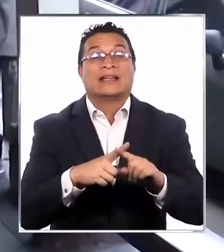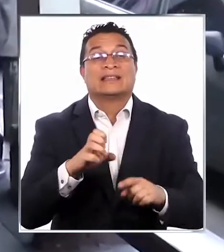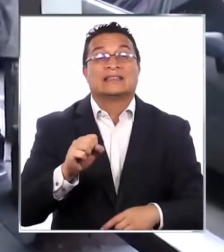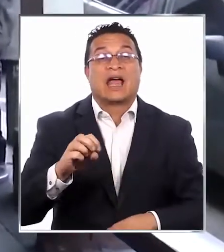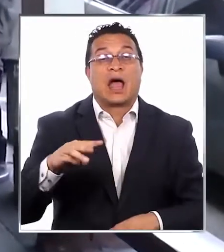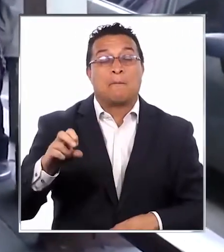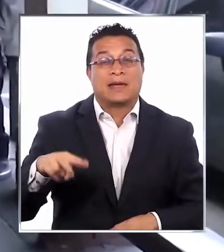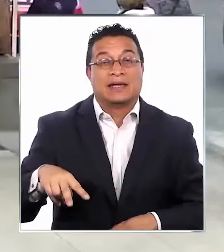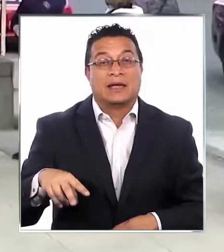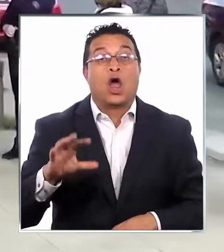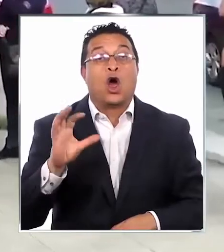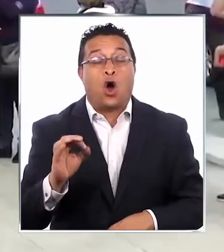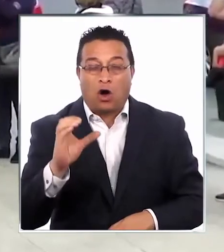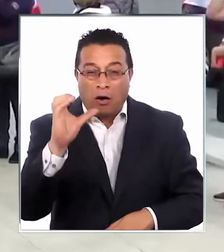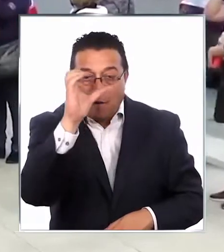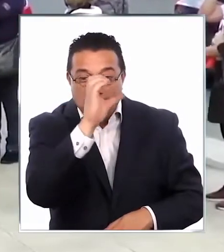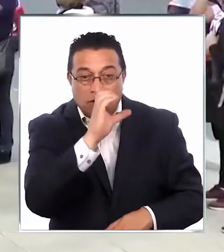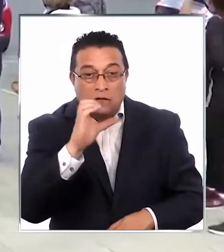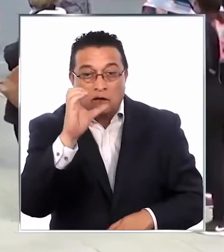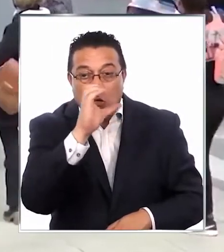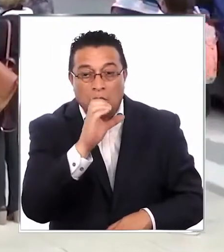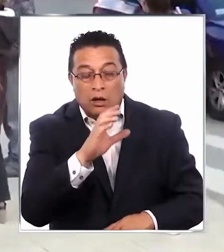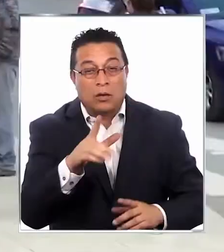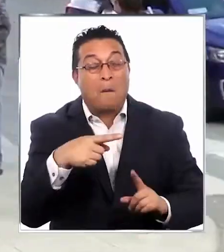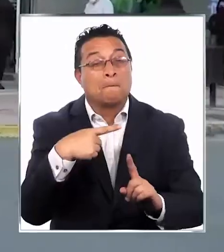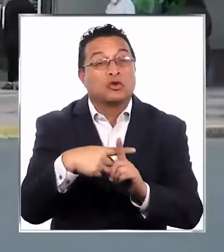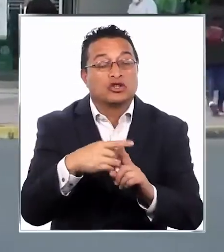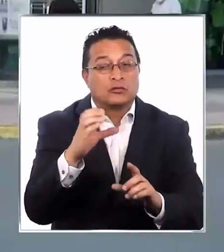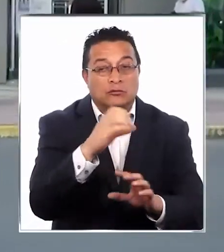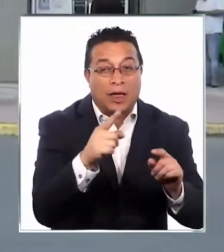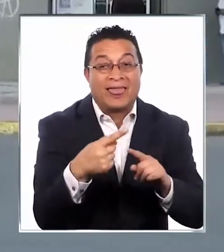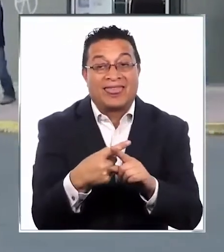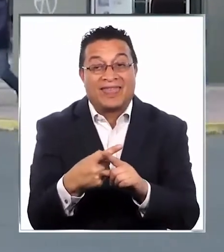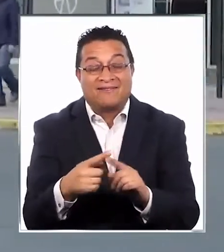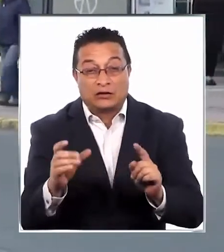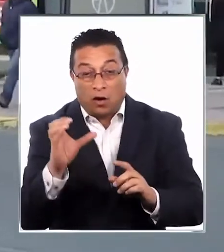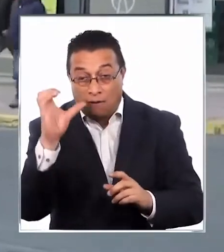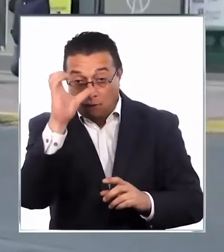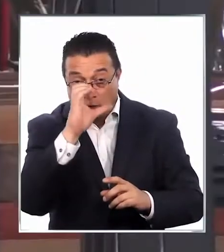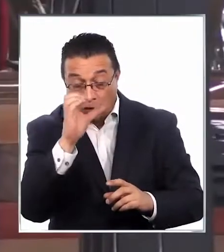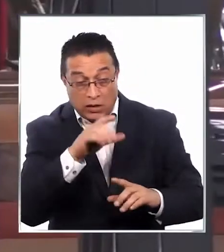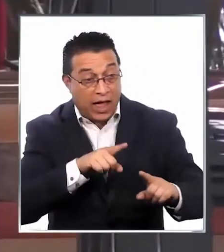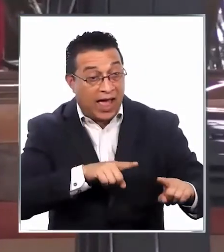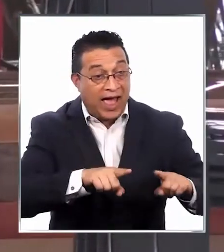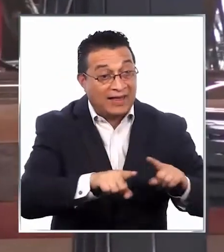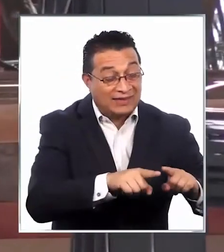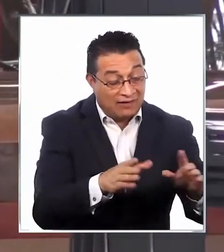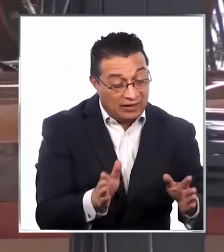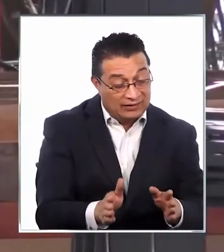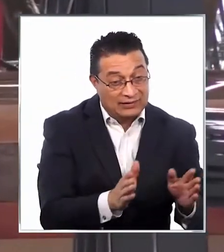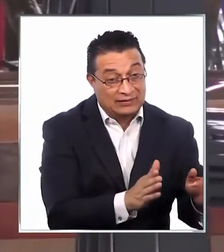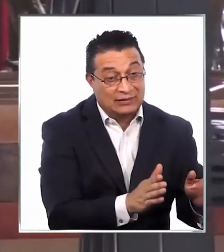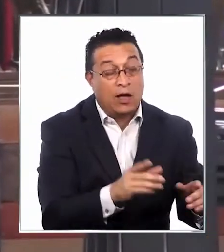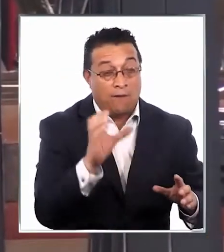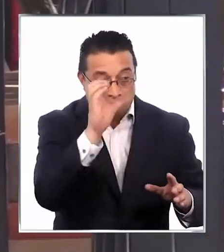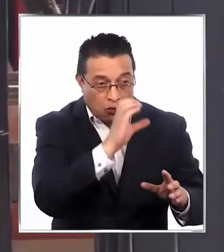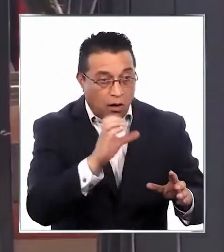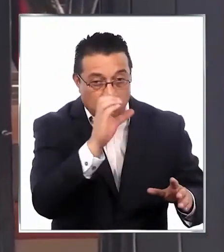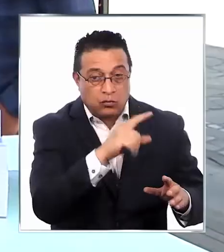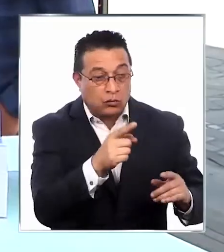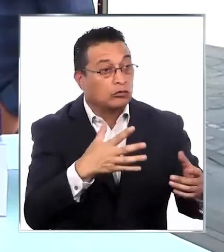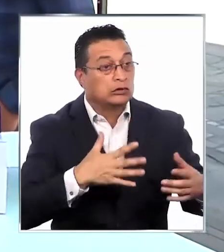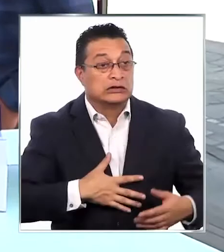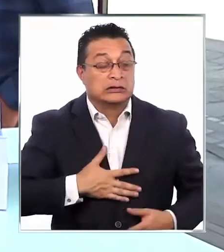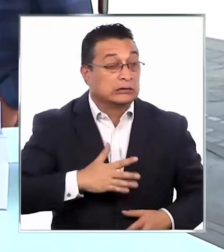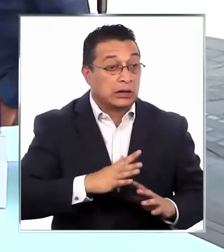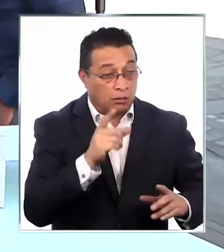exámenes o la búsqueda de los casos positivos. Nosotros diferenciamos entre búsqueda activa, o sea, buscar casos